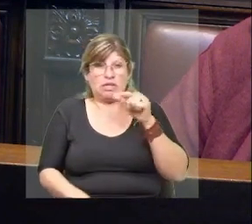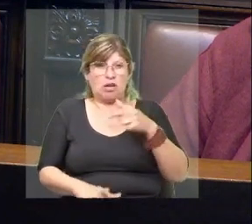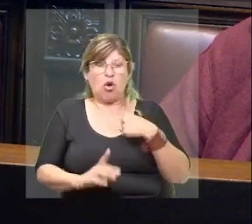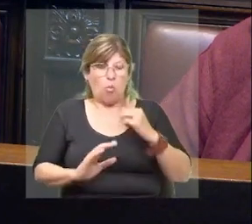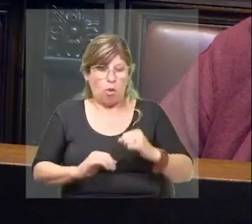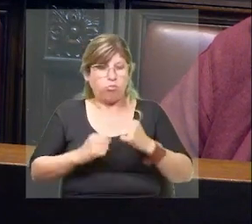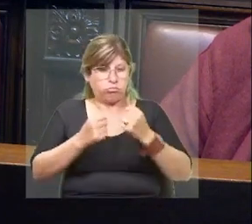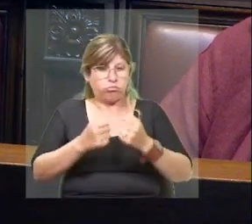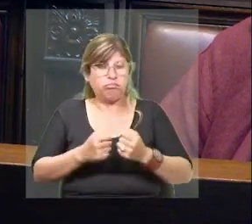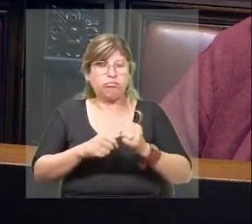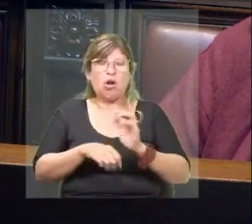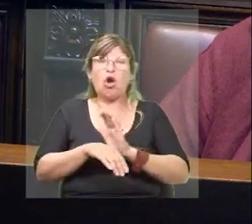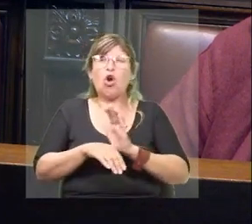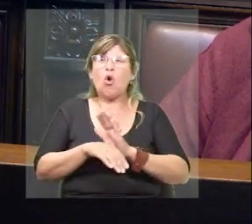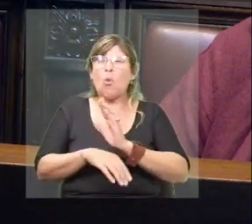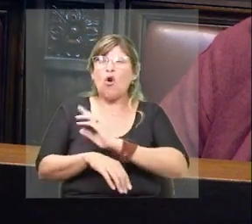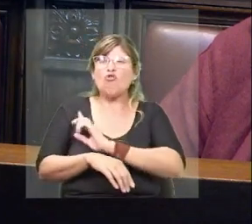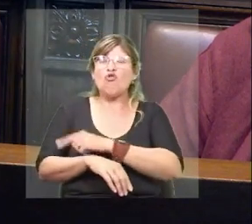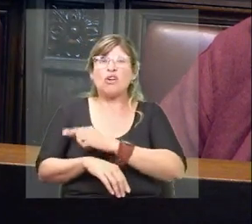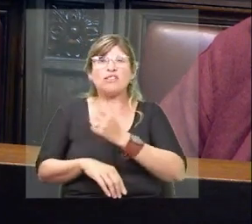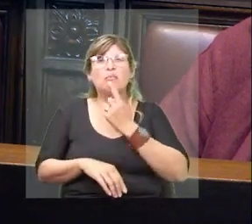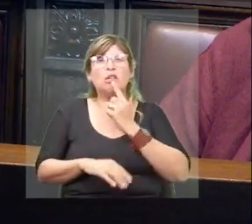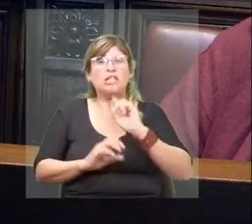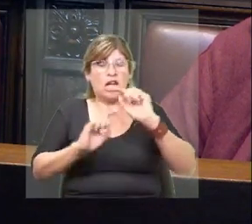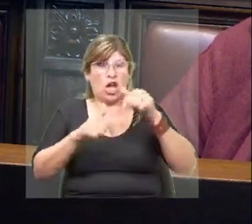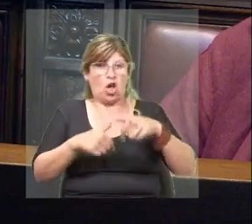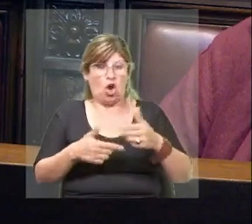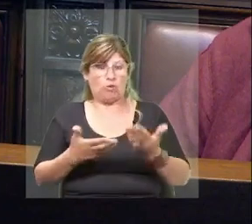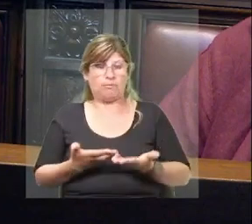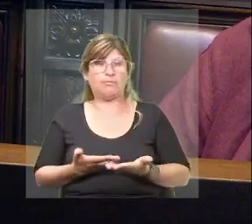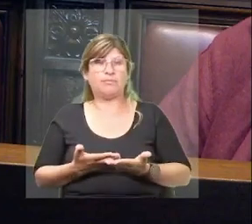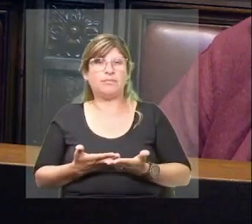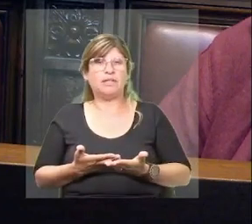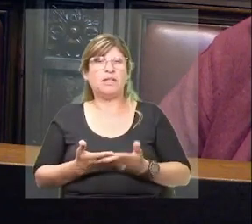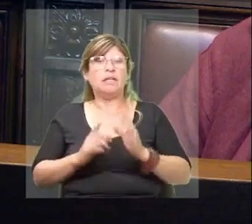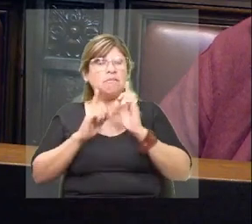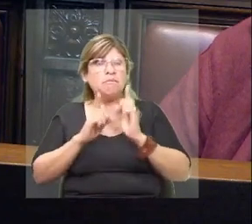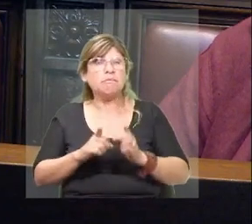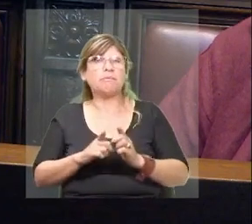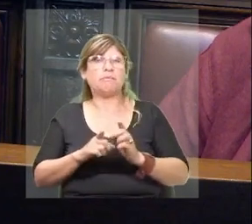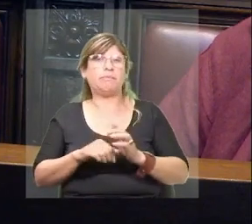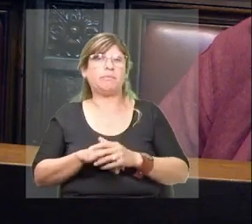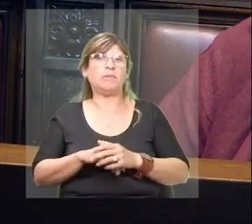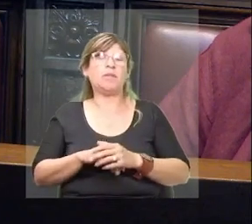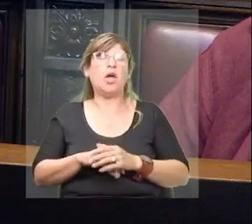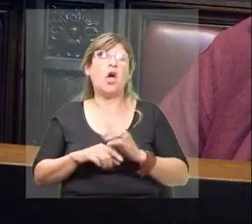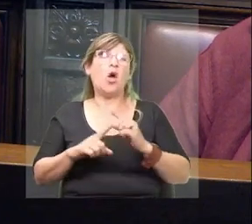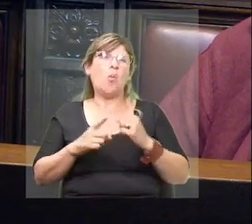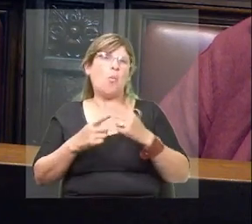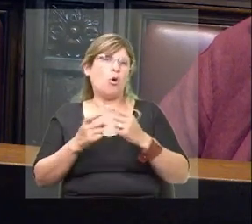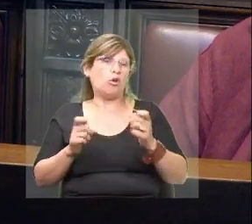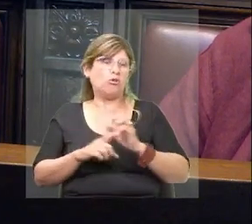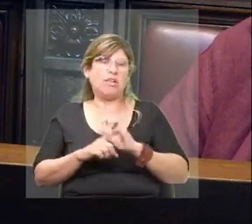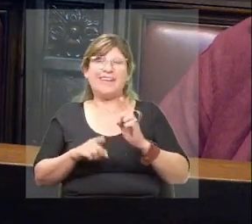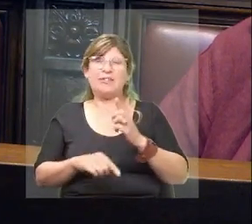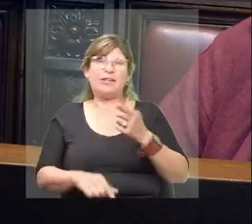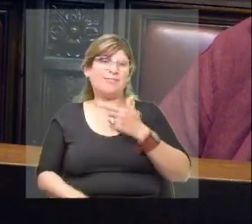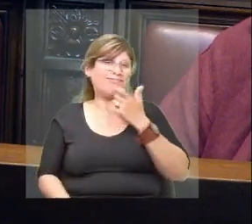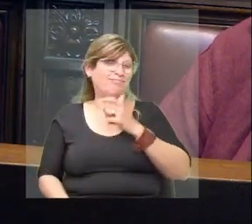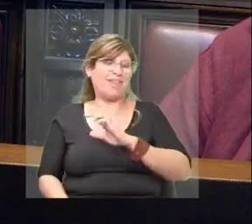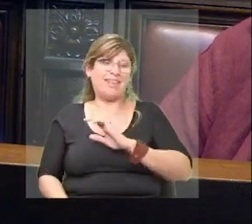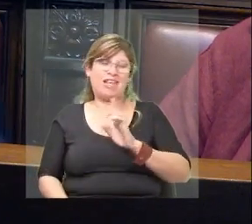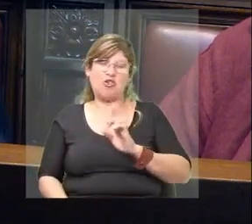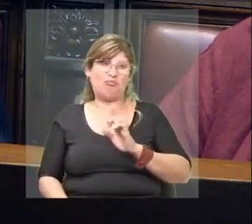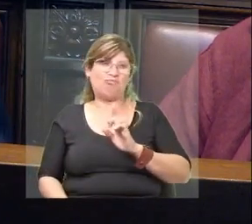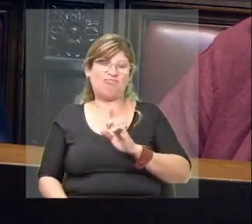consolidación como fuerza política que es hoy. Y en buena medida, por cosas que no eran simpáticas, por